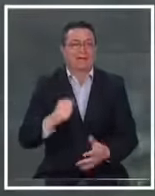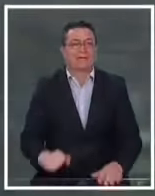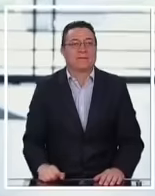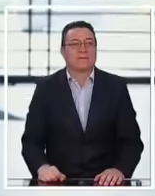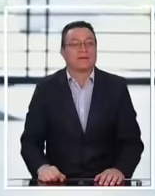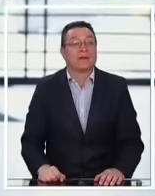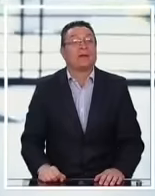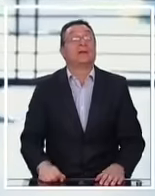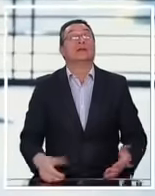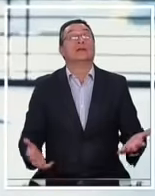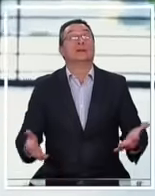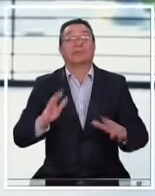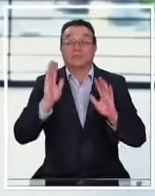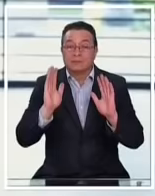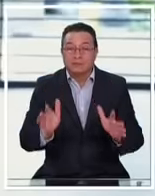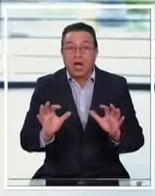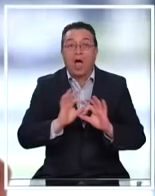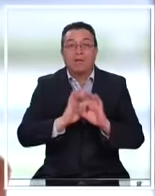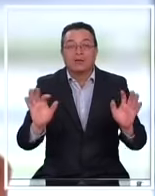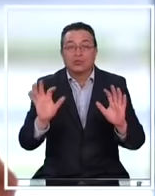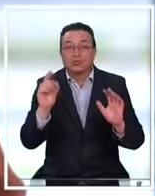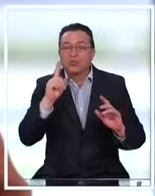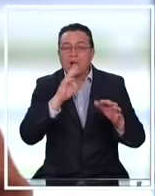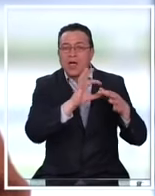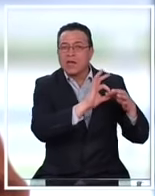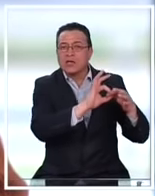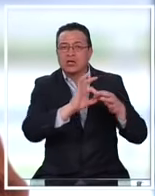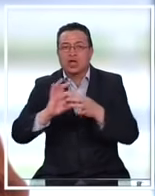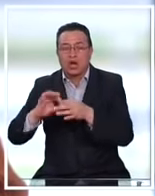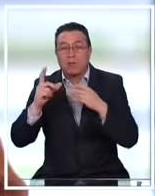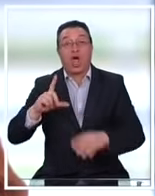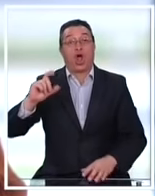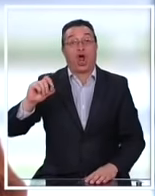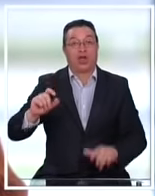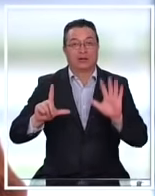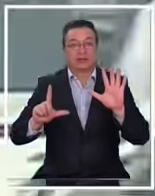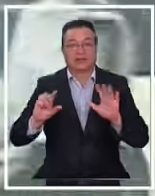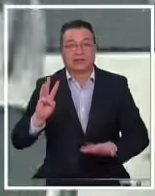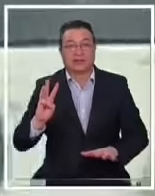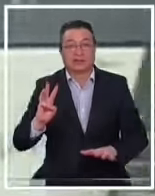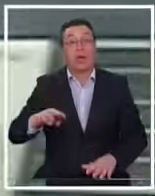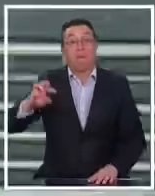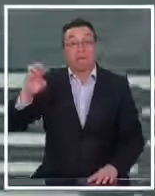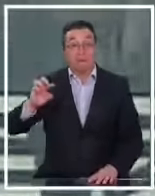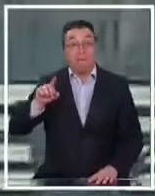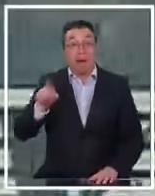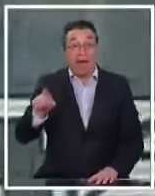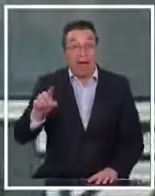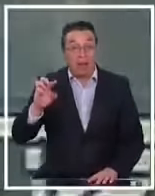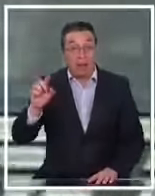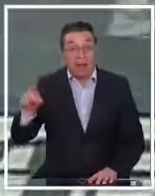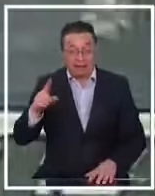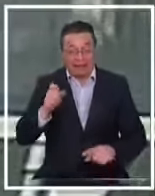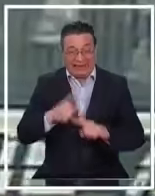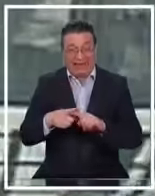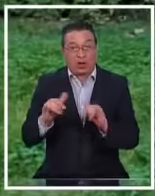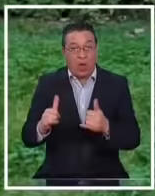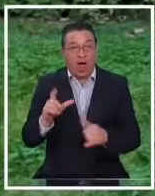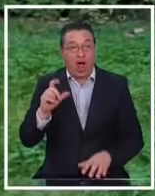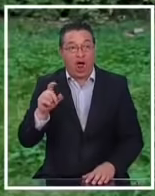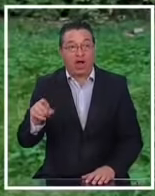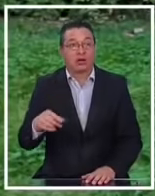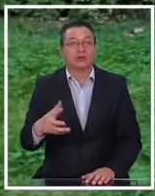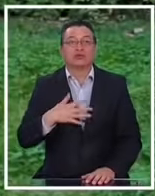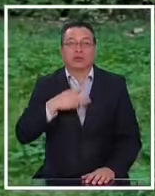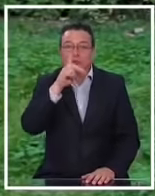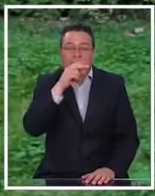Cerrar esa historia que había comenzado y que había quedado inconclusa con el Colo-Colo 73, donde su papá había sido jugador de ese equipo. Lloré